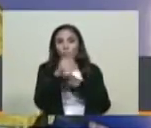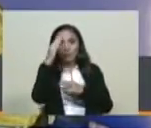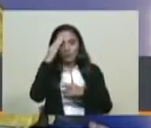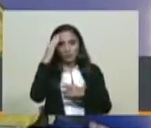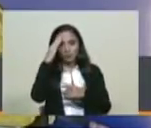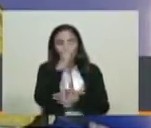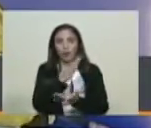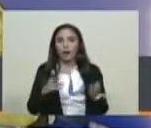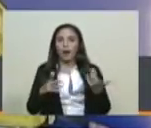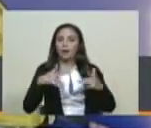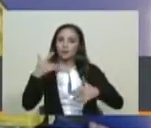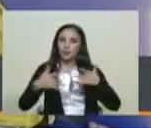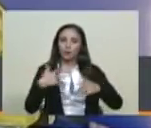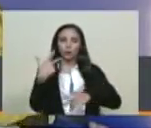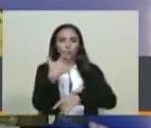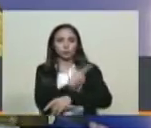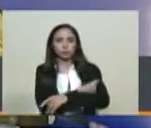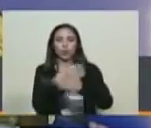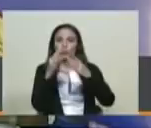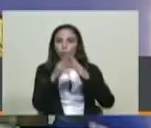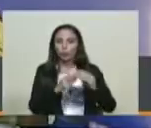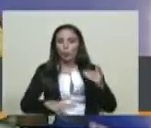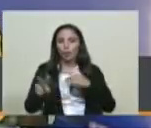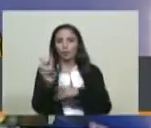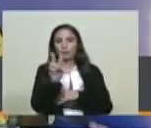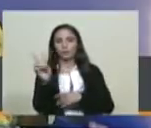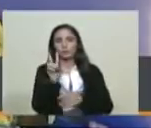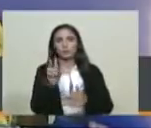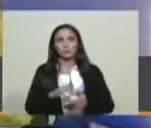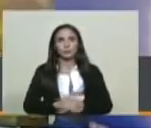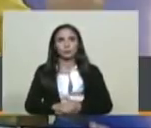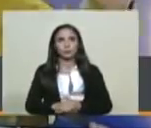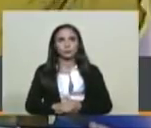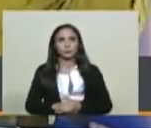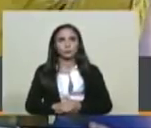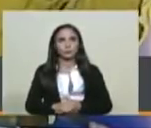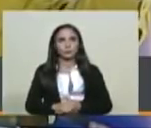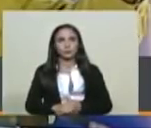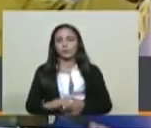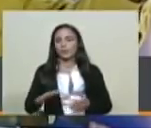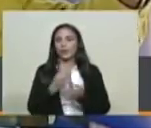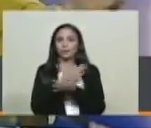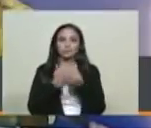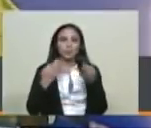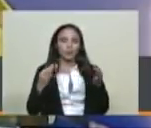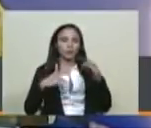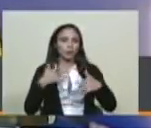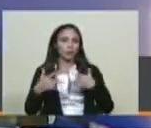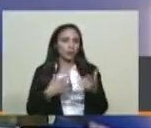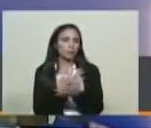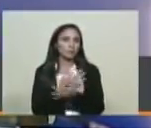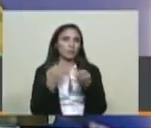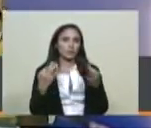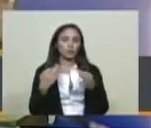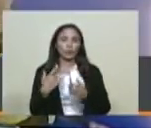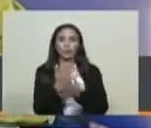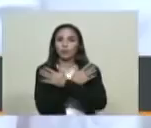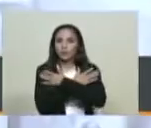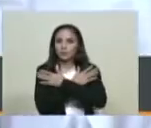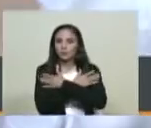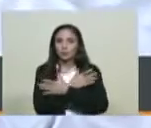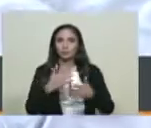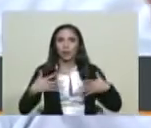las jornadas de vacunación nacional y las jornadas sean todo un éxito. Felicidad.